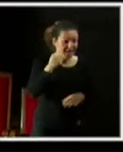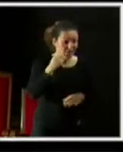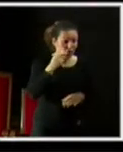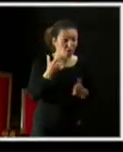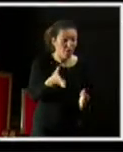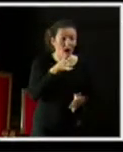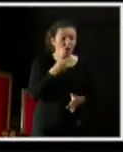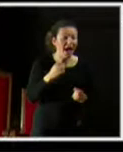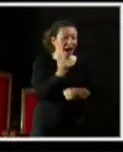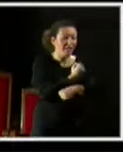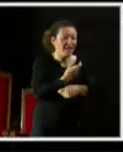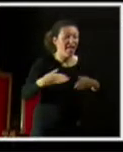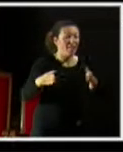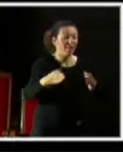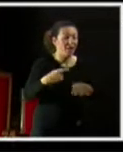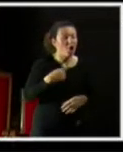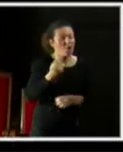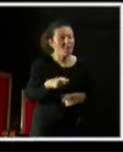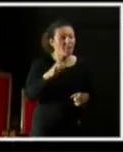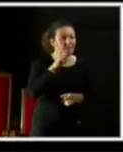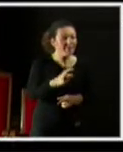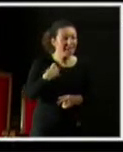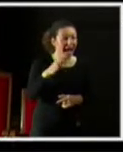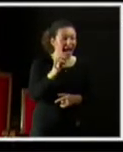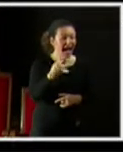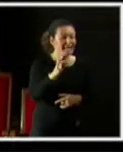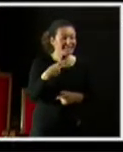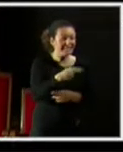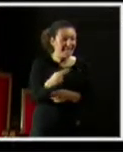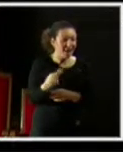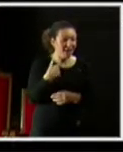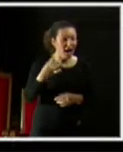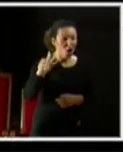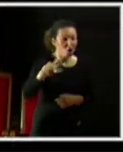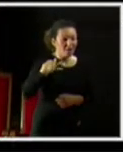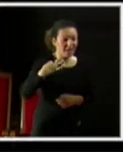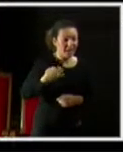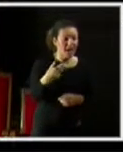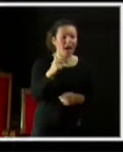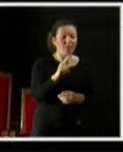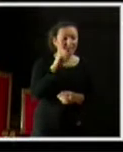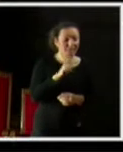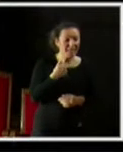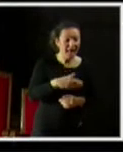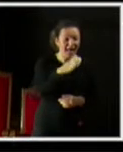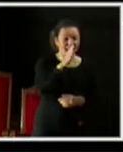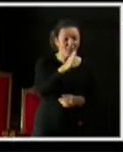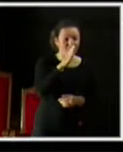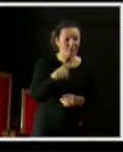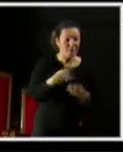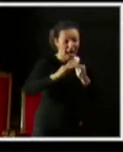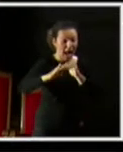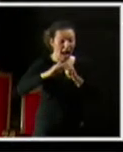pero mira cómo orinan las tilapias en el río pero mira como beben cuando se van al